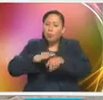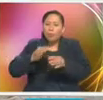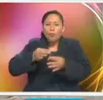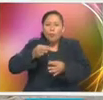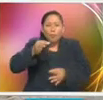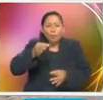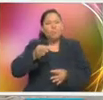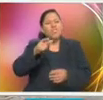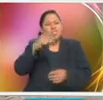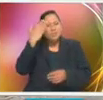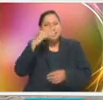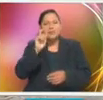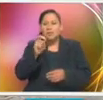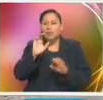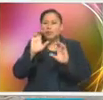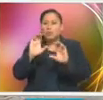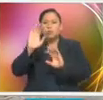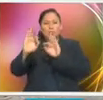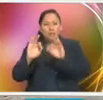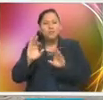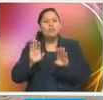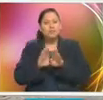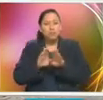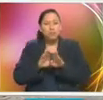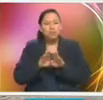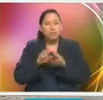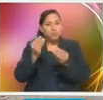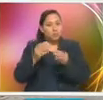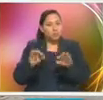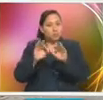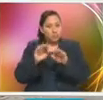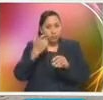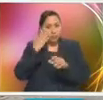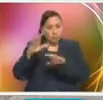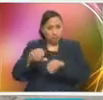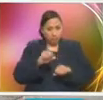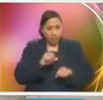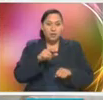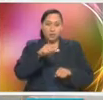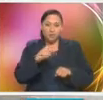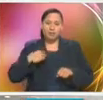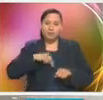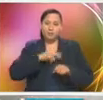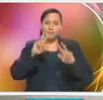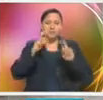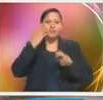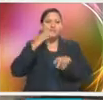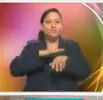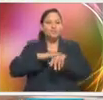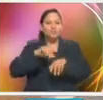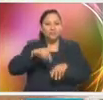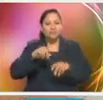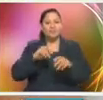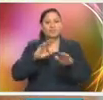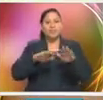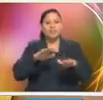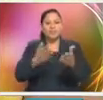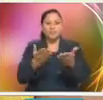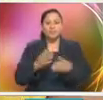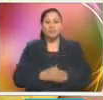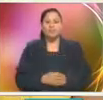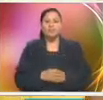delgada. ¿Usted sabe cuáles son los cuidados esenciales que hay que tener si usted lo quiere como mascota? Hablemos de los gatos esfinges aquí en Dejando